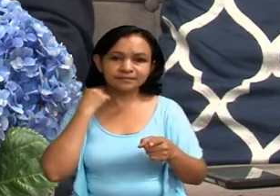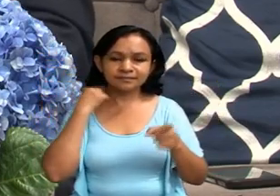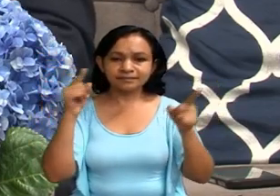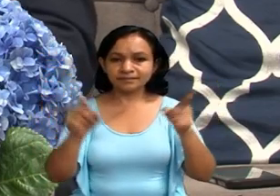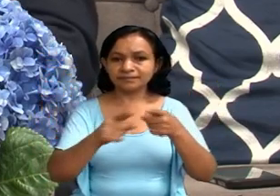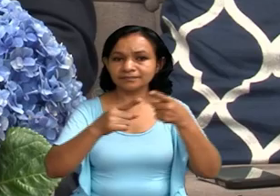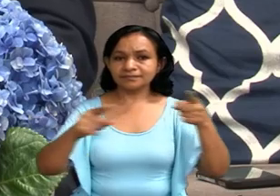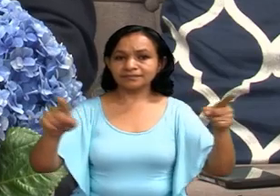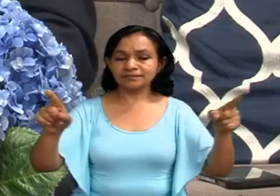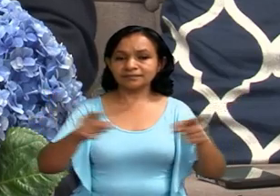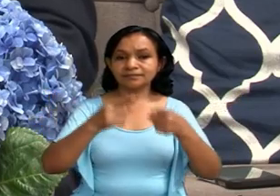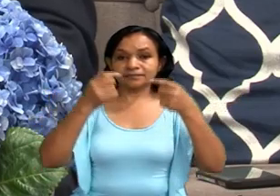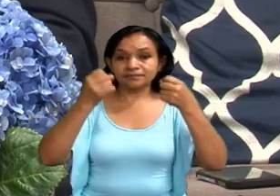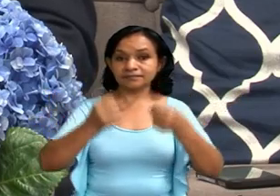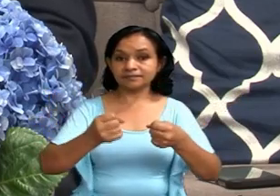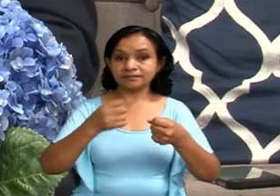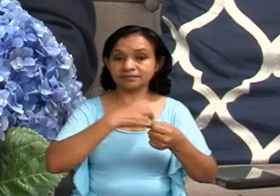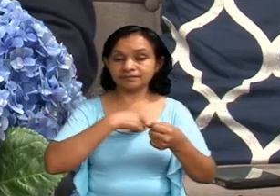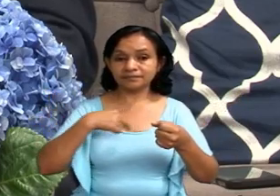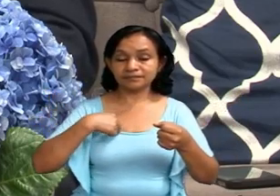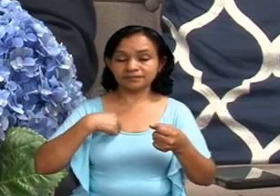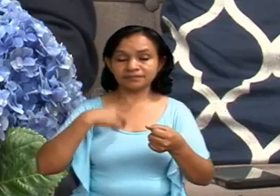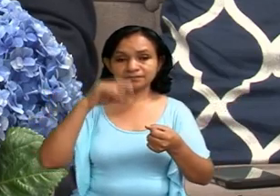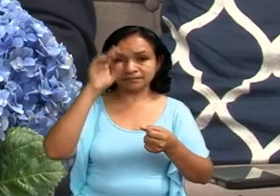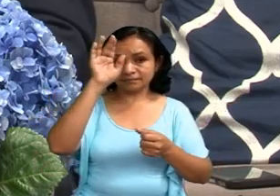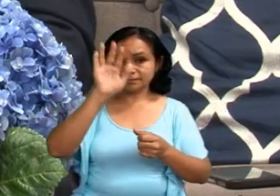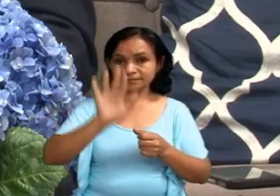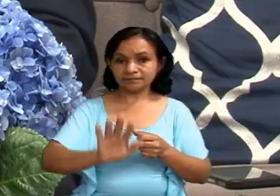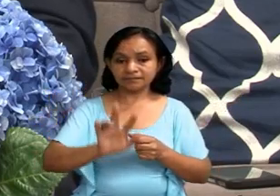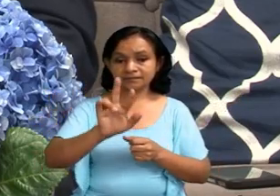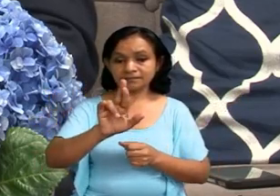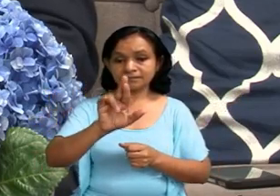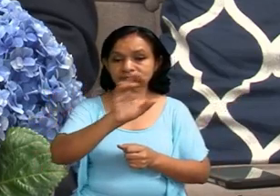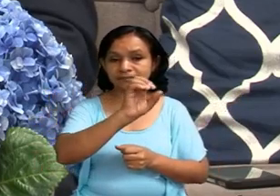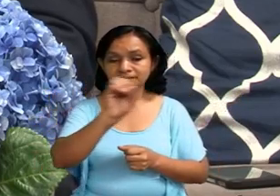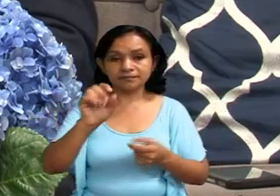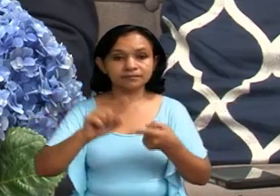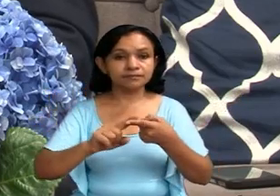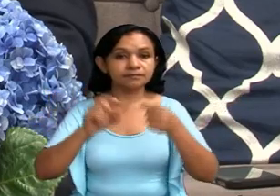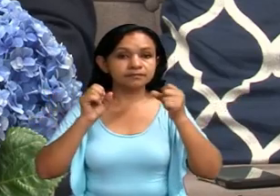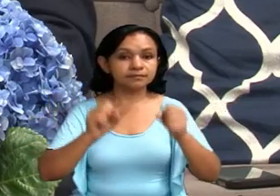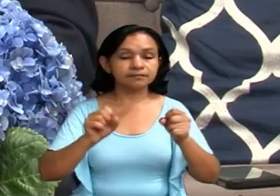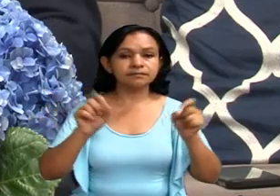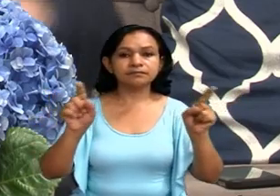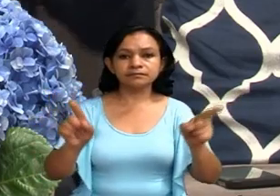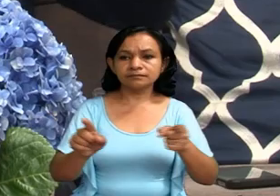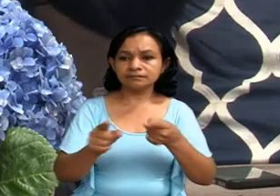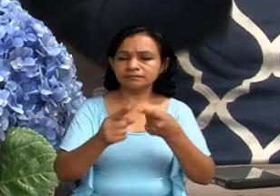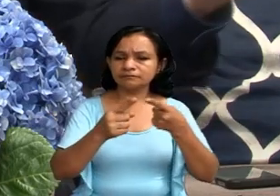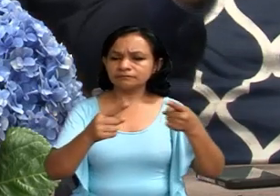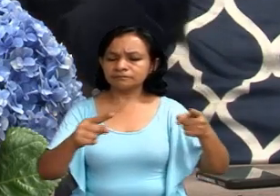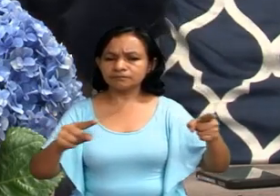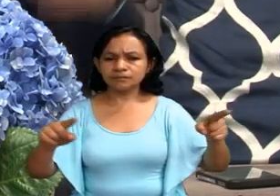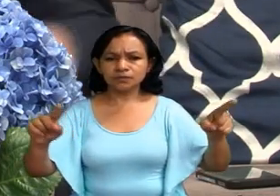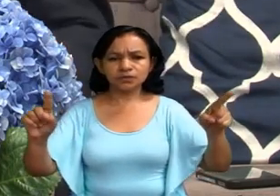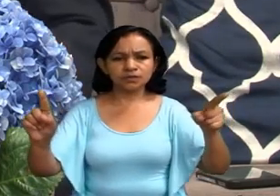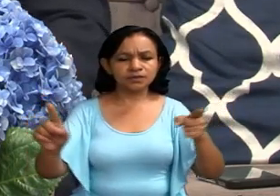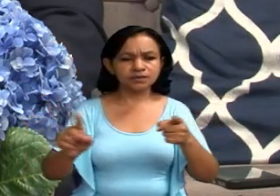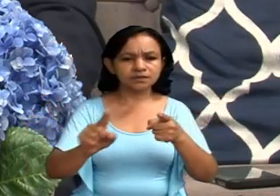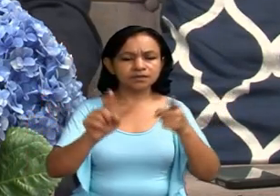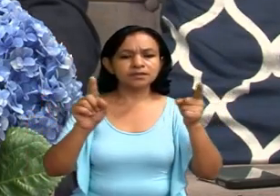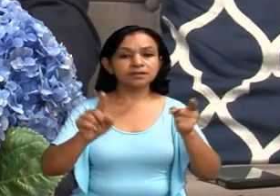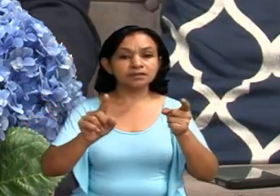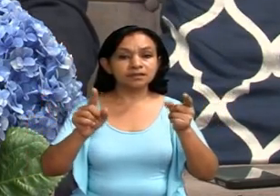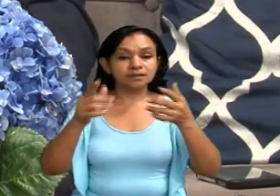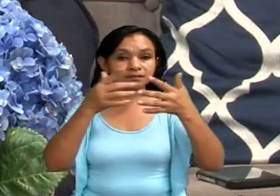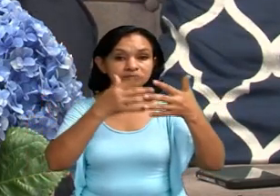mucho este género que es muy espiritual, que se llama gospel. Así lo hacen, y eso es muy famoso en Estados